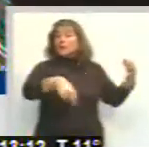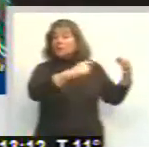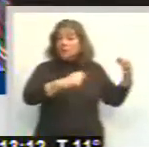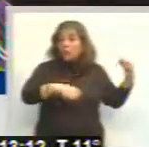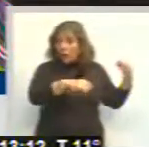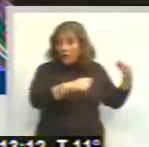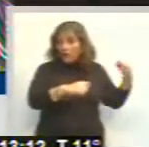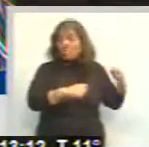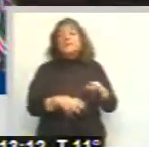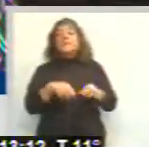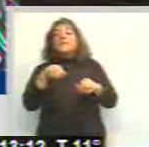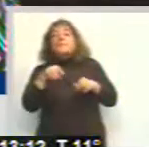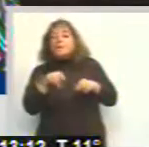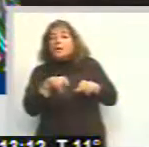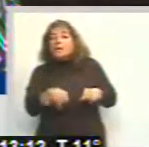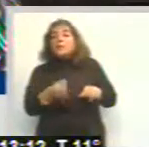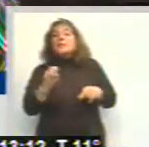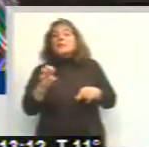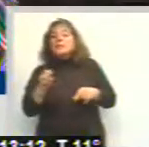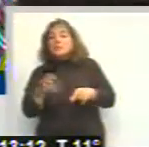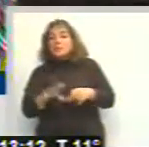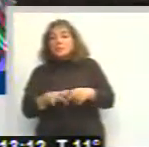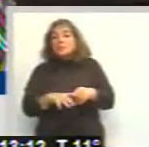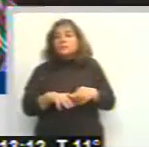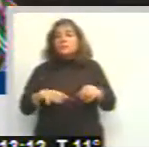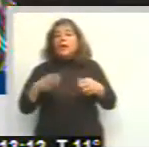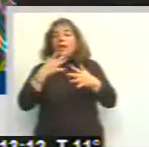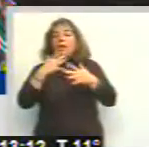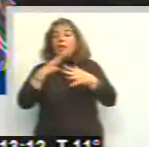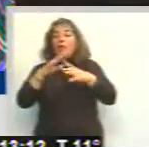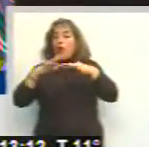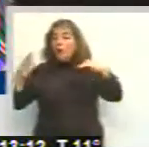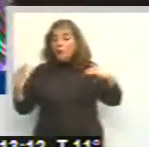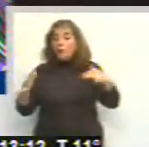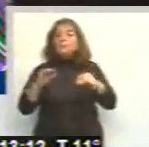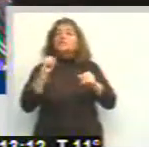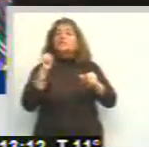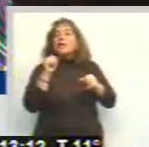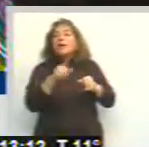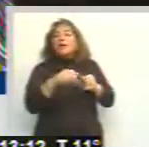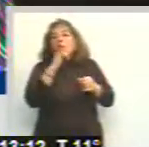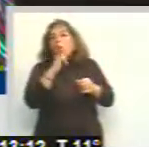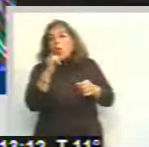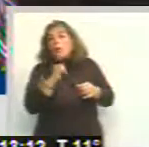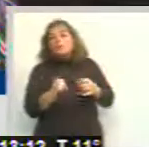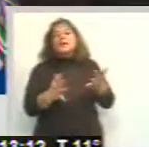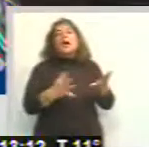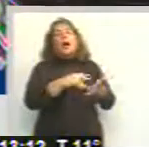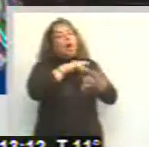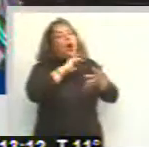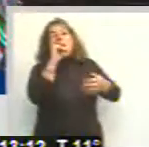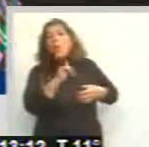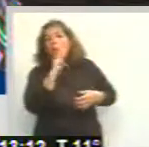Dvořák. El poema sinfónico se llama La Rueca Dorada, y narra más bien la historia que tiene que ver con los cuentos de hadas, un cuento muy